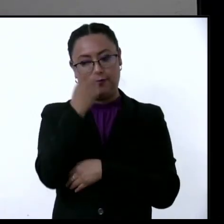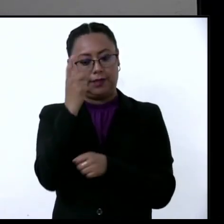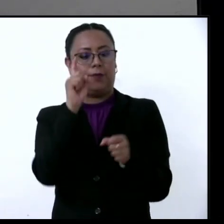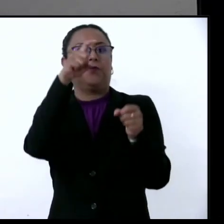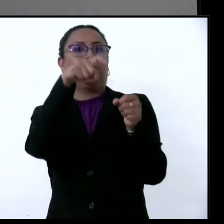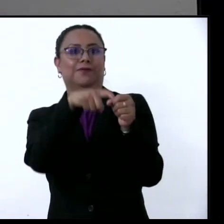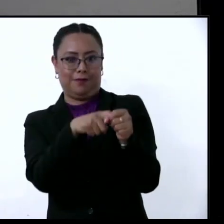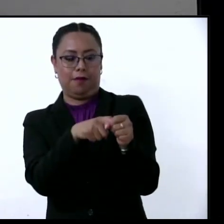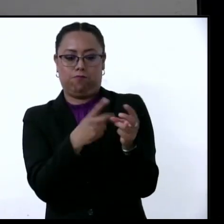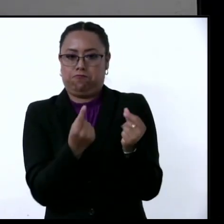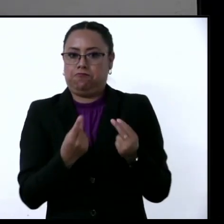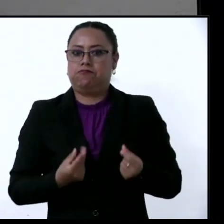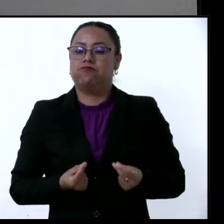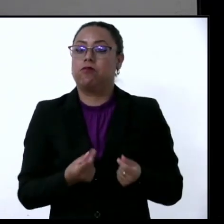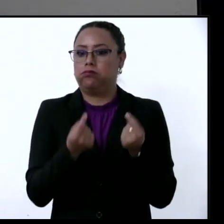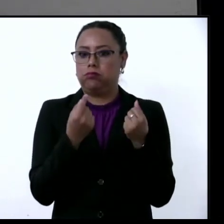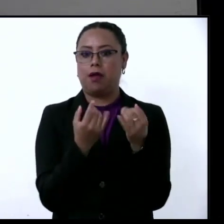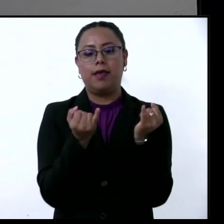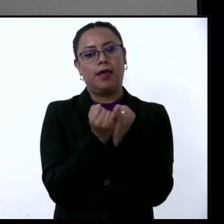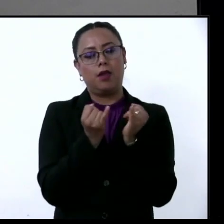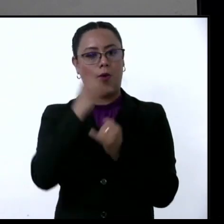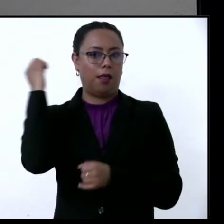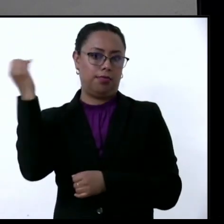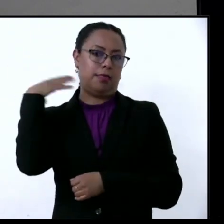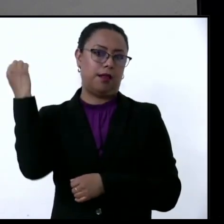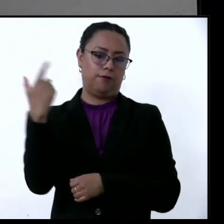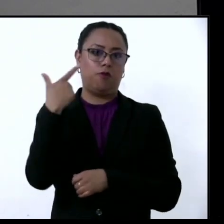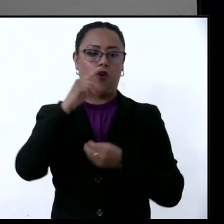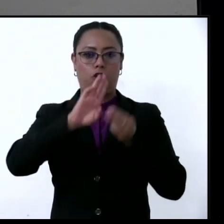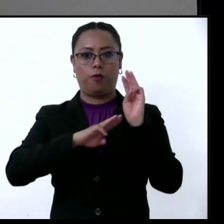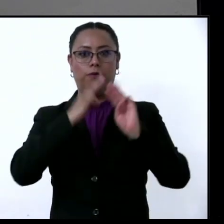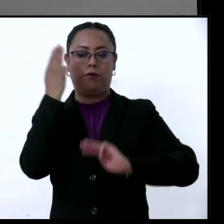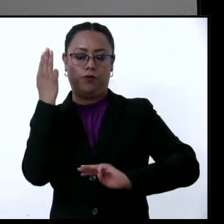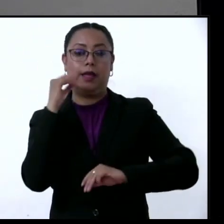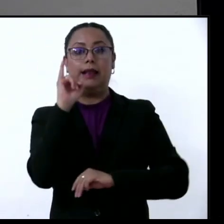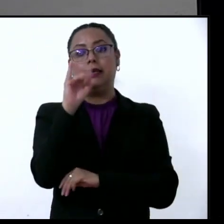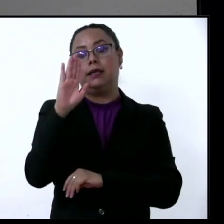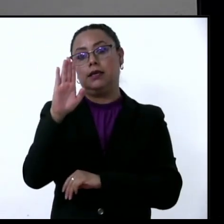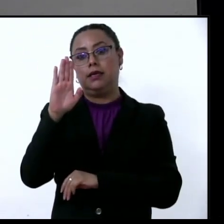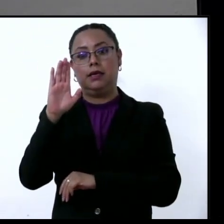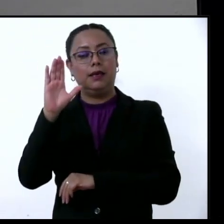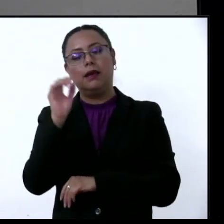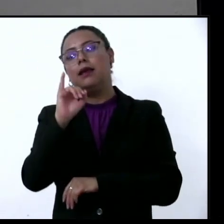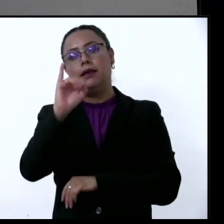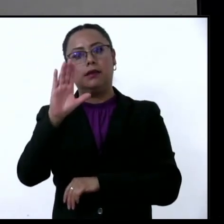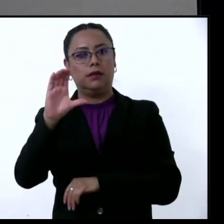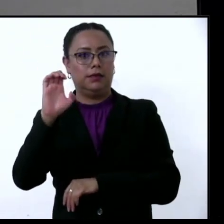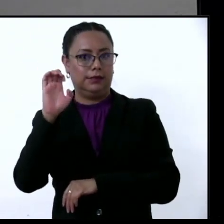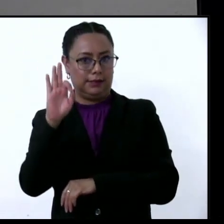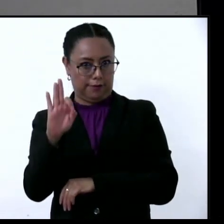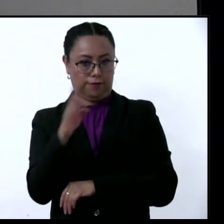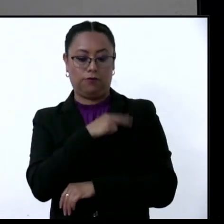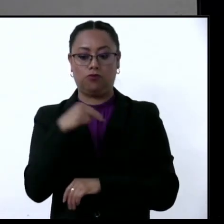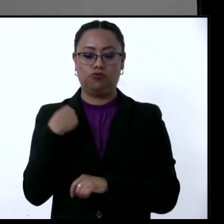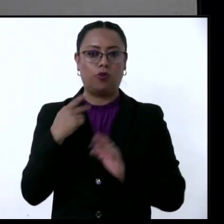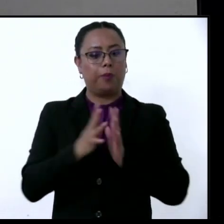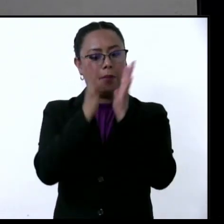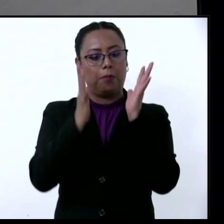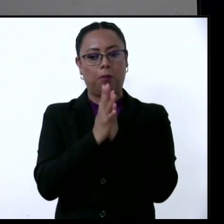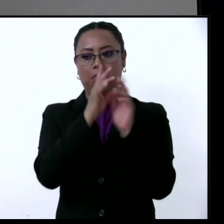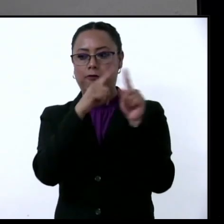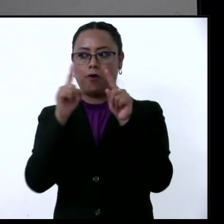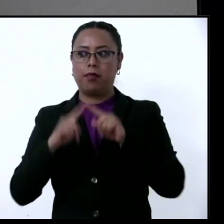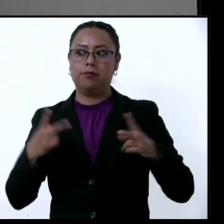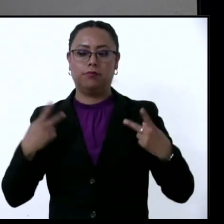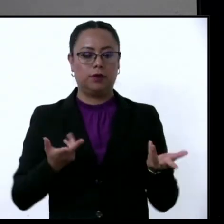ha sido parte, y también en el Foro Global de la Economía Social, GISEF, que nos ha permitido participar con diversos actores de